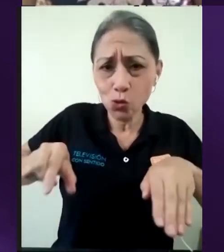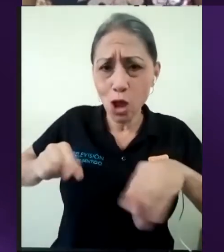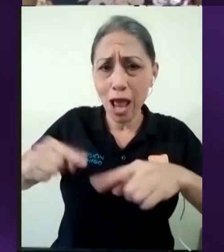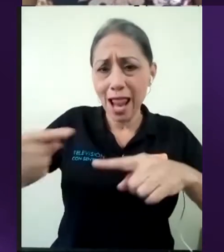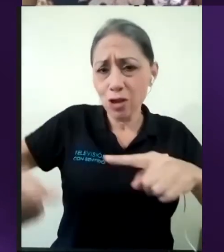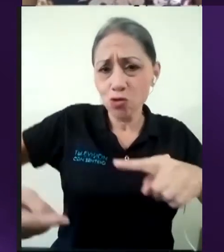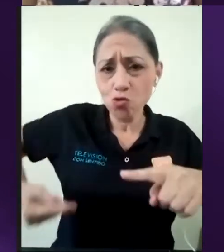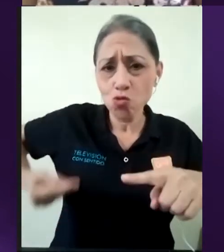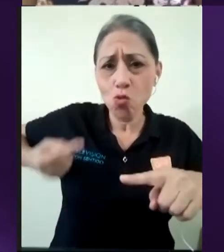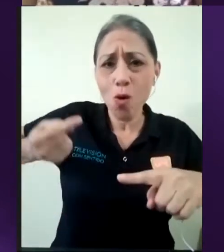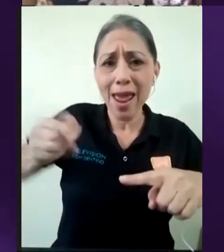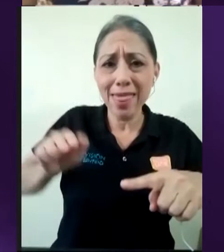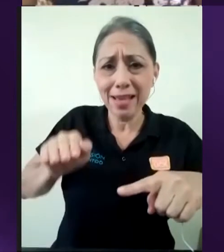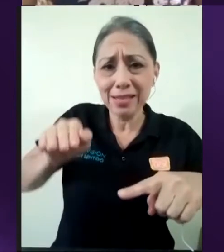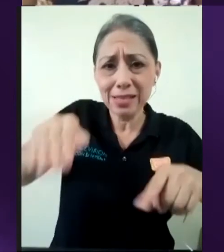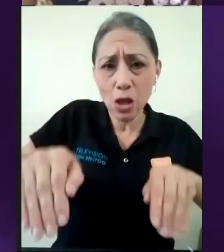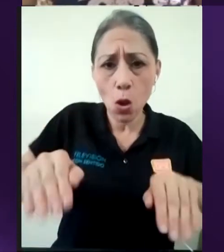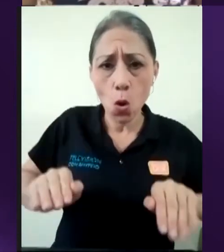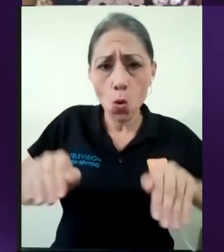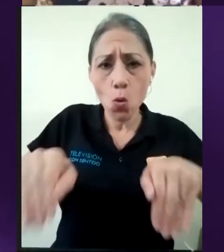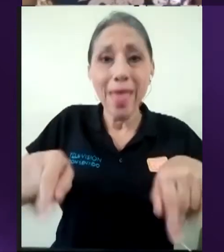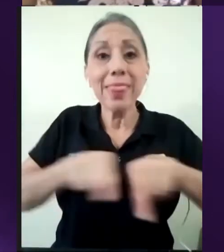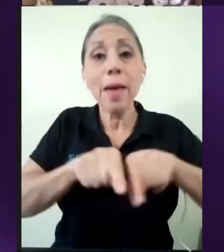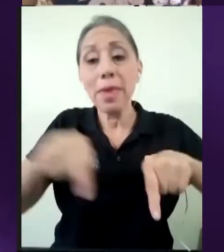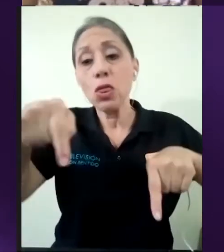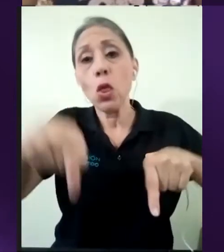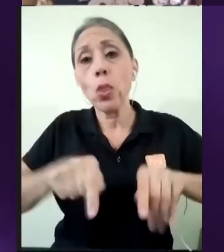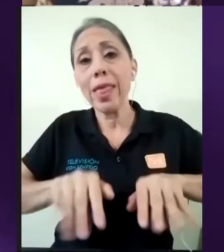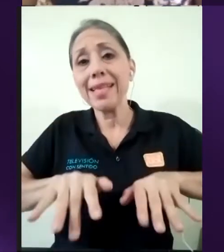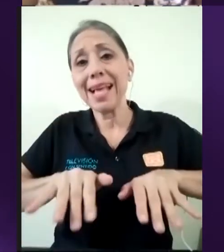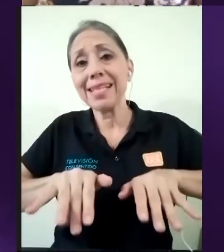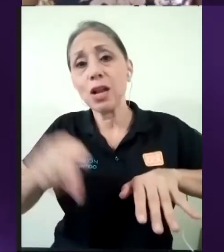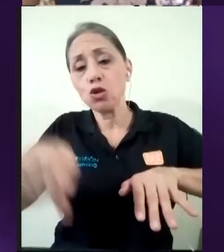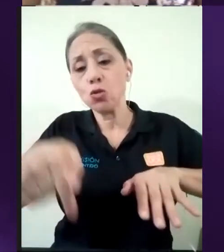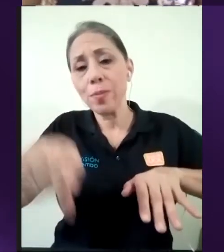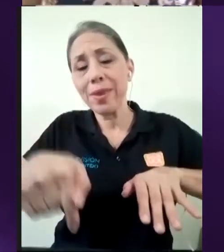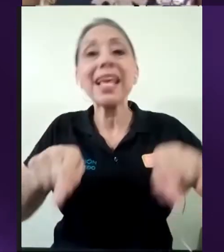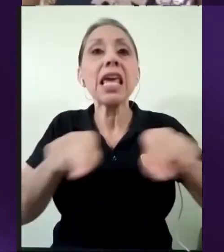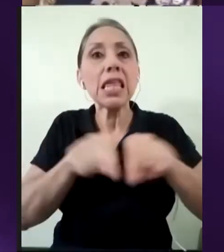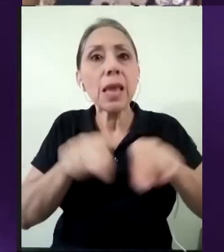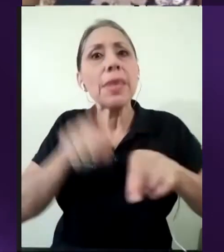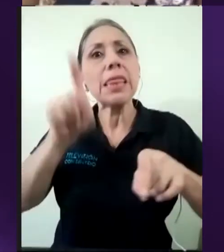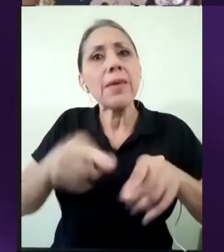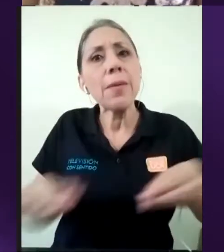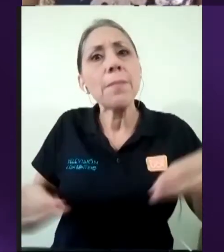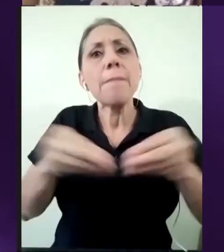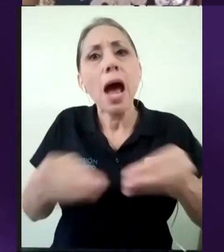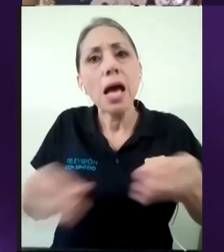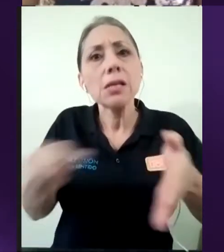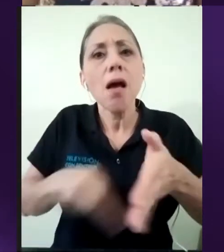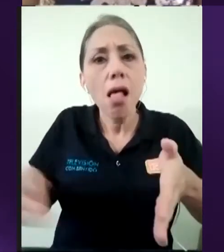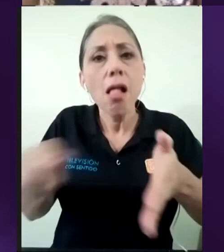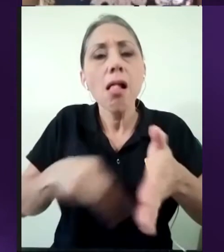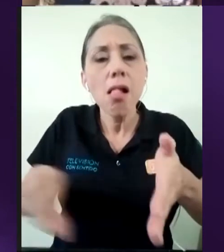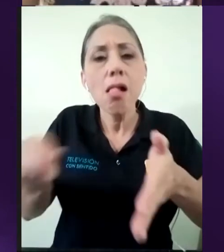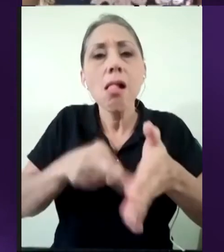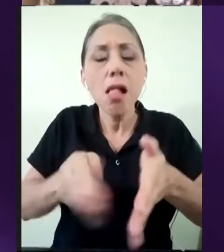descansan los pies, y el lavado muchísimo más frecuente de las manos para poder